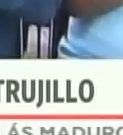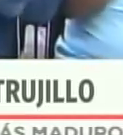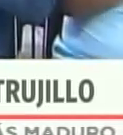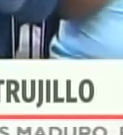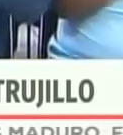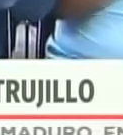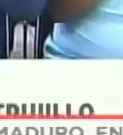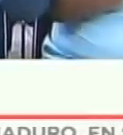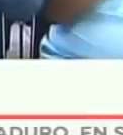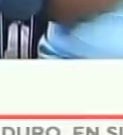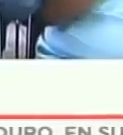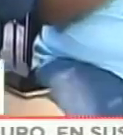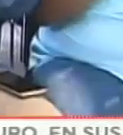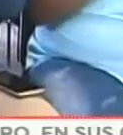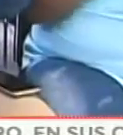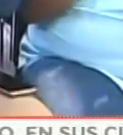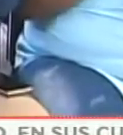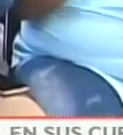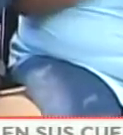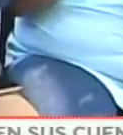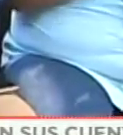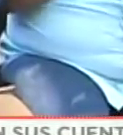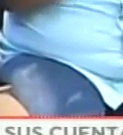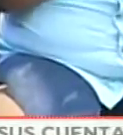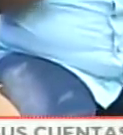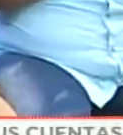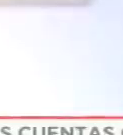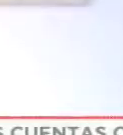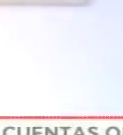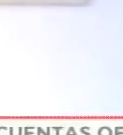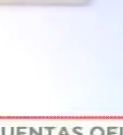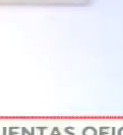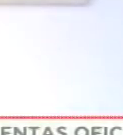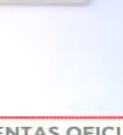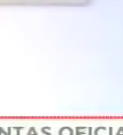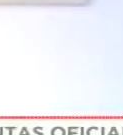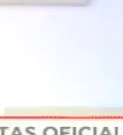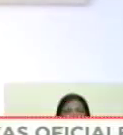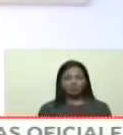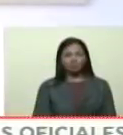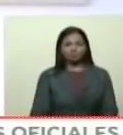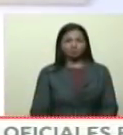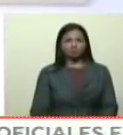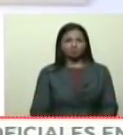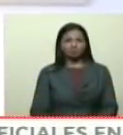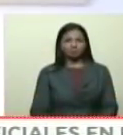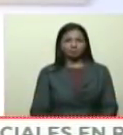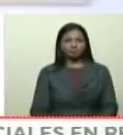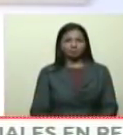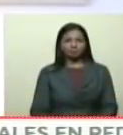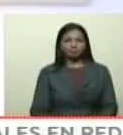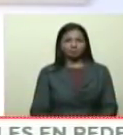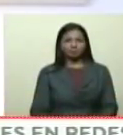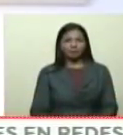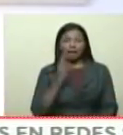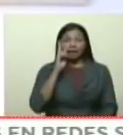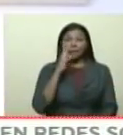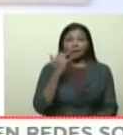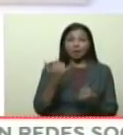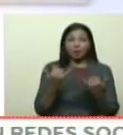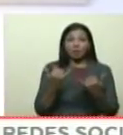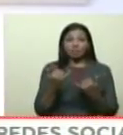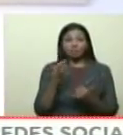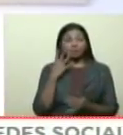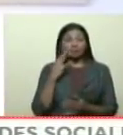exposiciones. Esa es la cultura del país, que no la para nadie. Y hay que ver